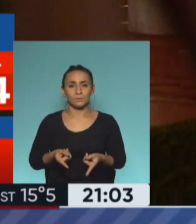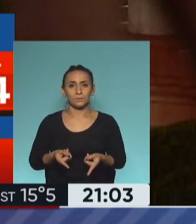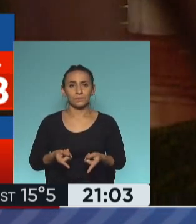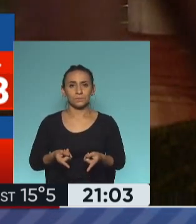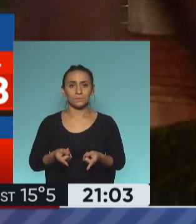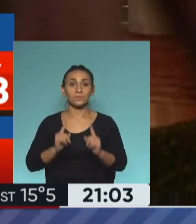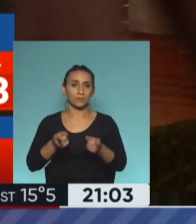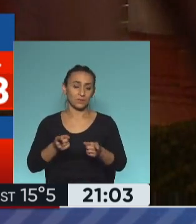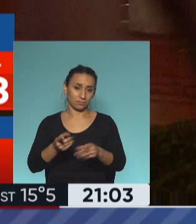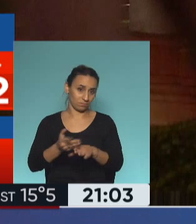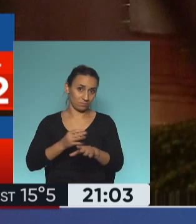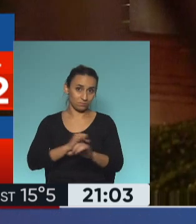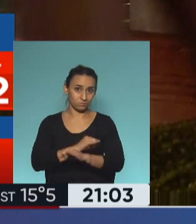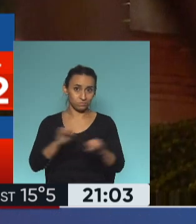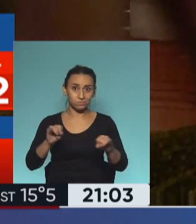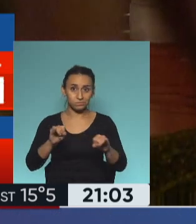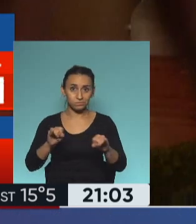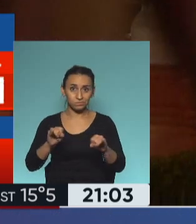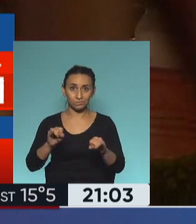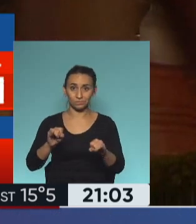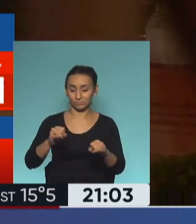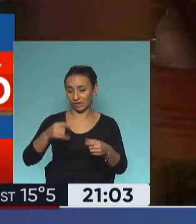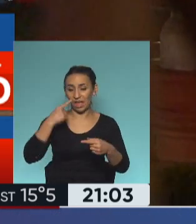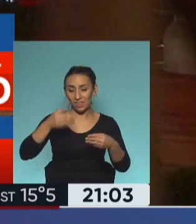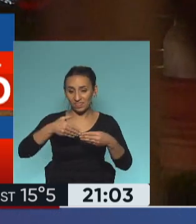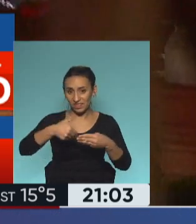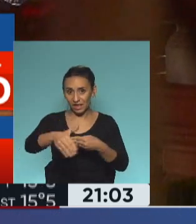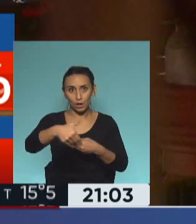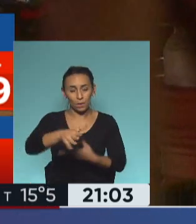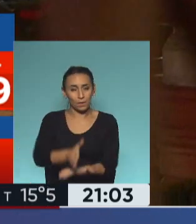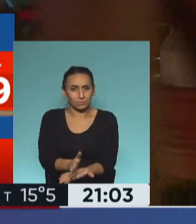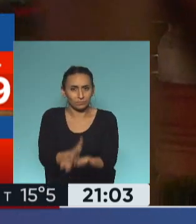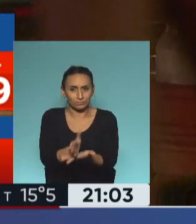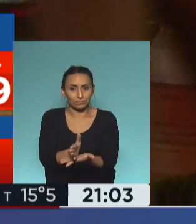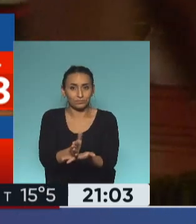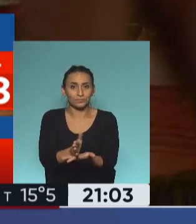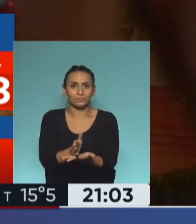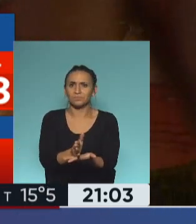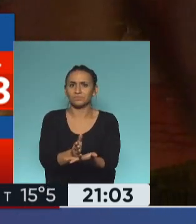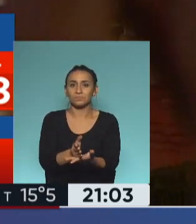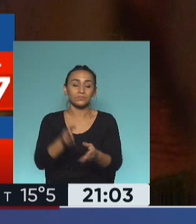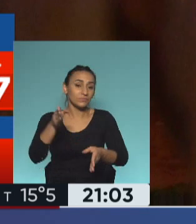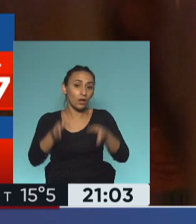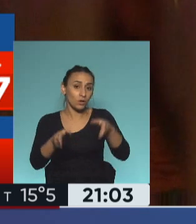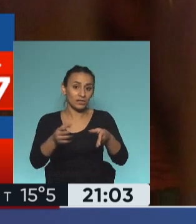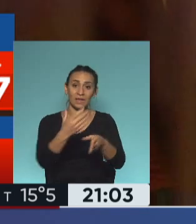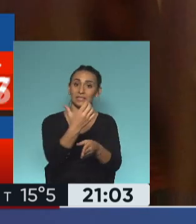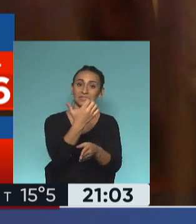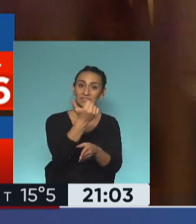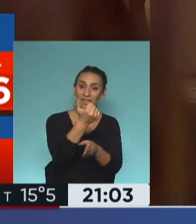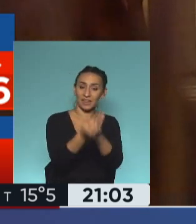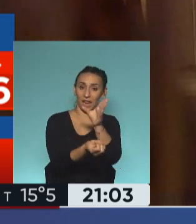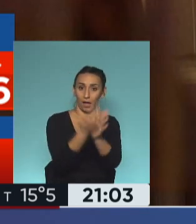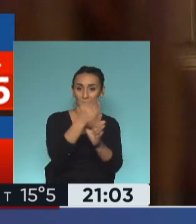el adelanto que estos días de confinamiento estricto será entre las 6 de la mañana y la